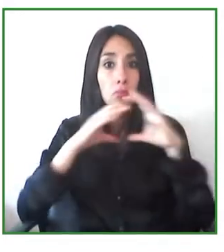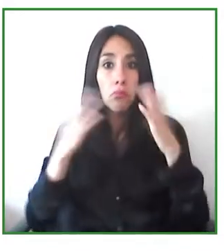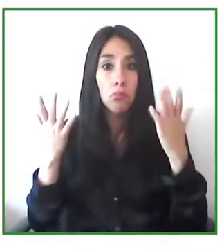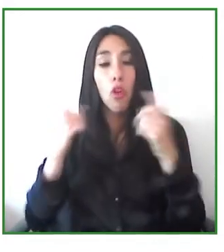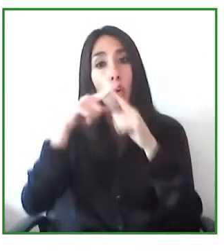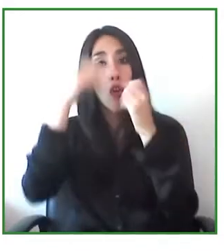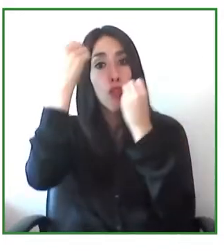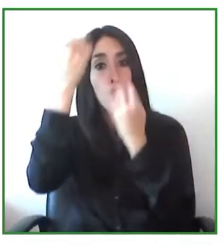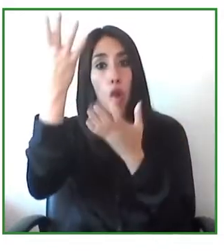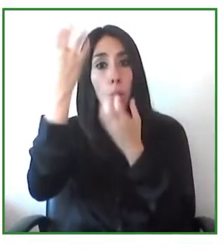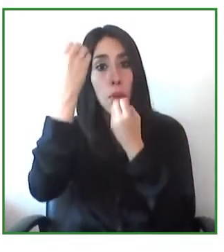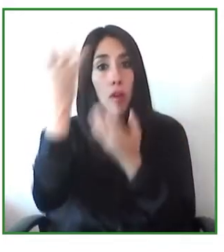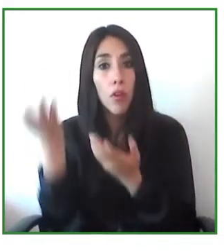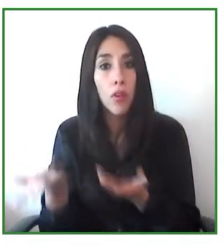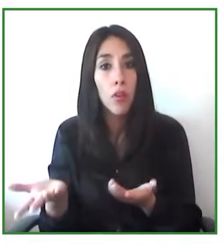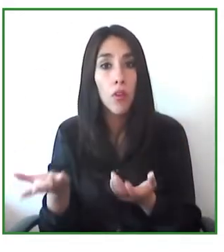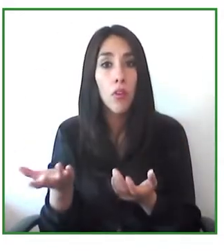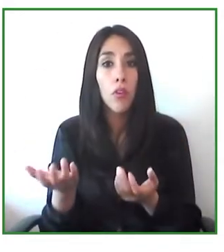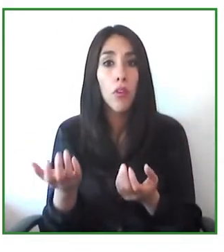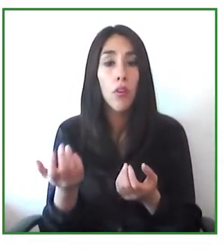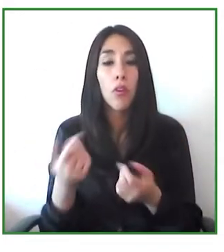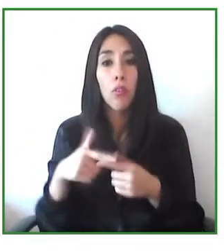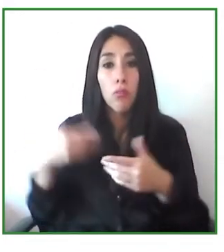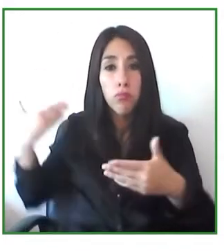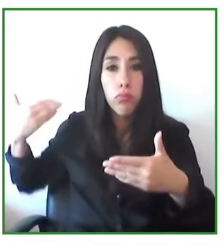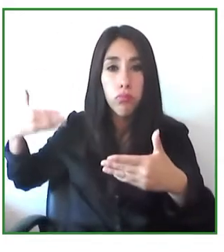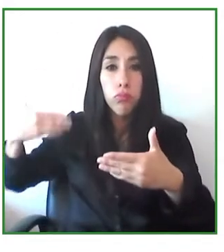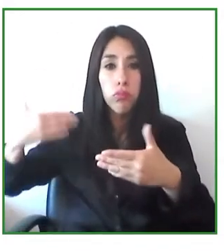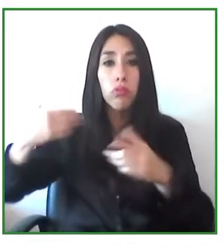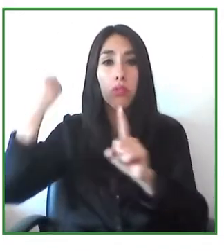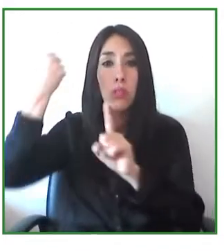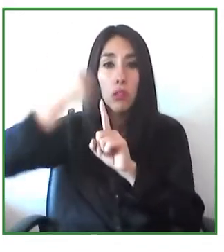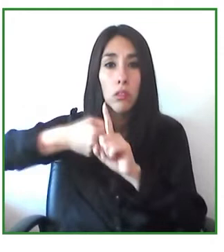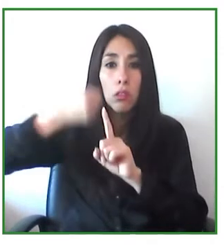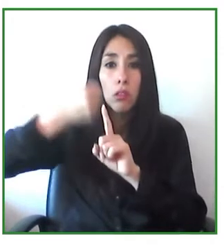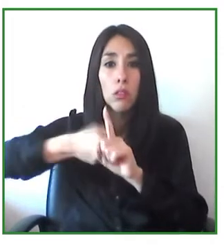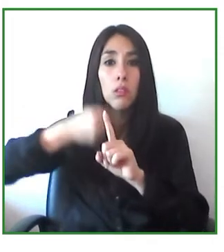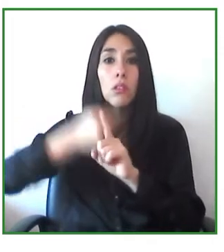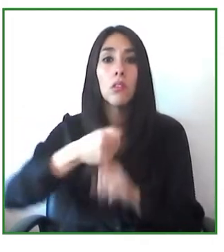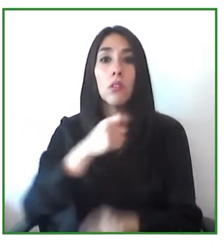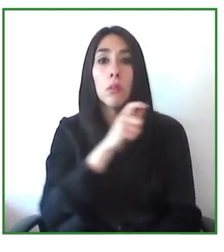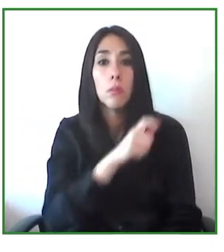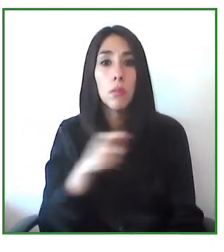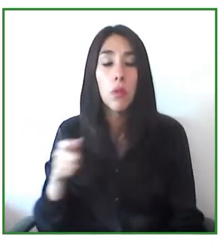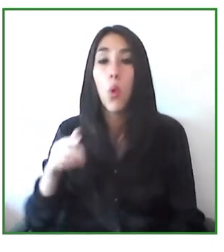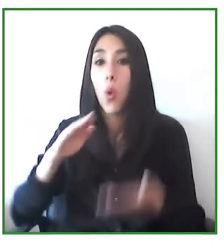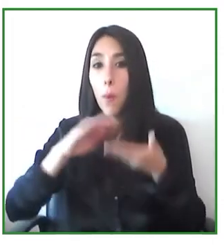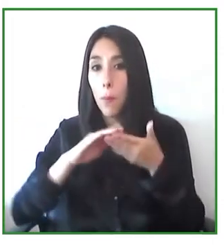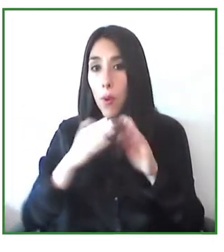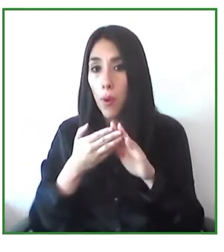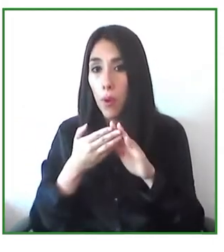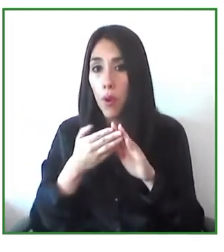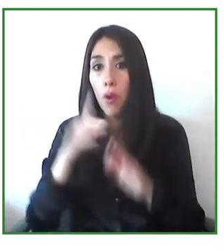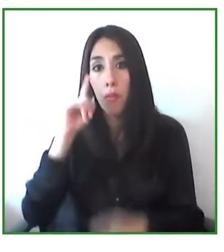impactando positivamente a la sociedad y a la comunidad sorda colombiana.